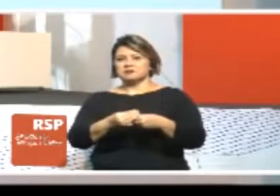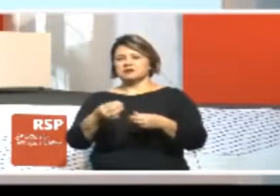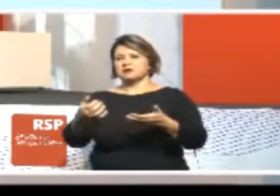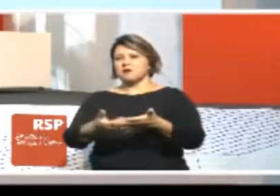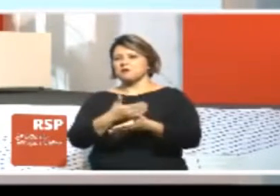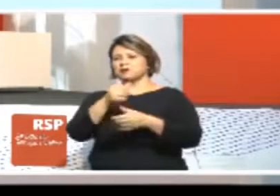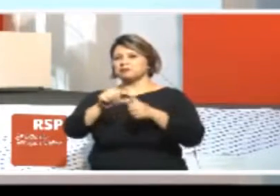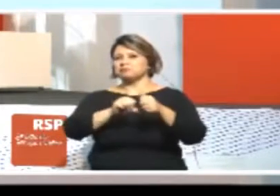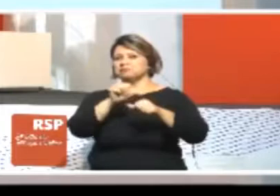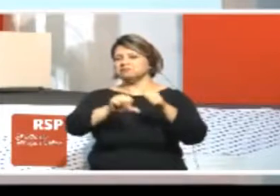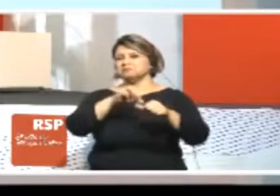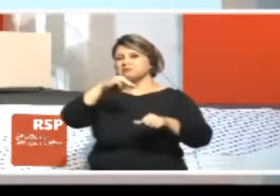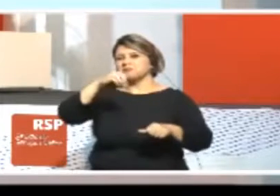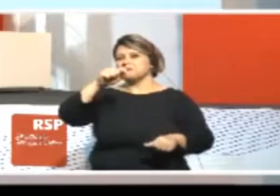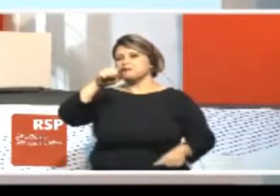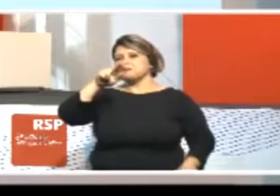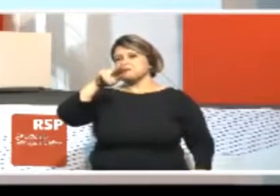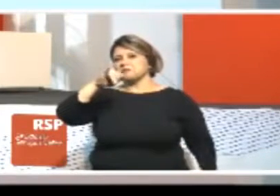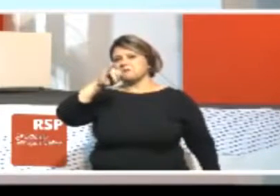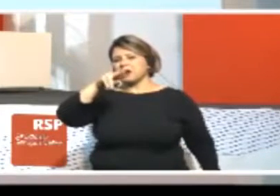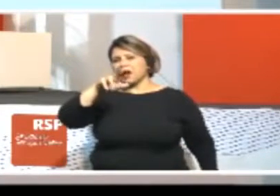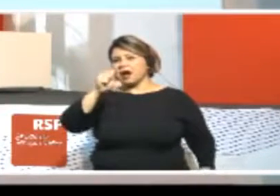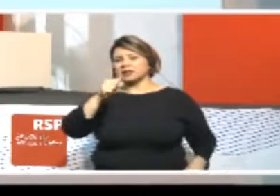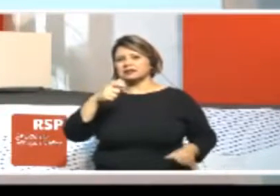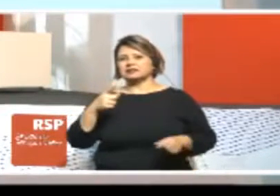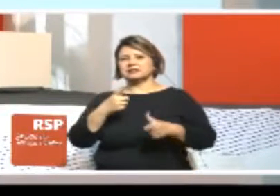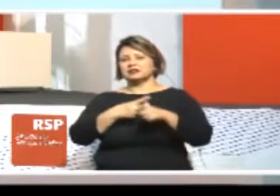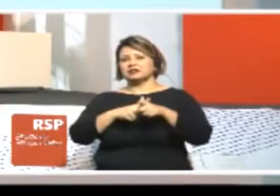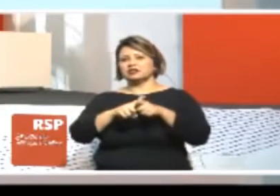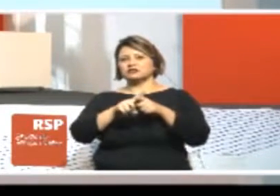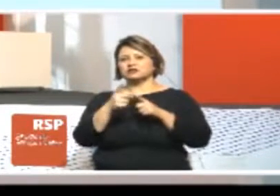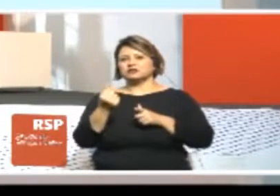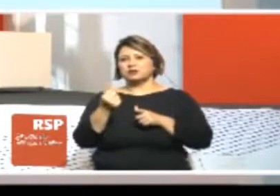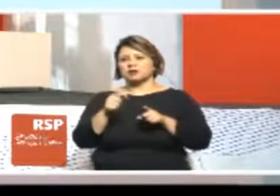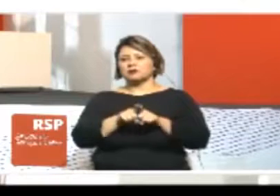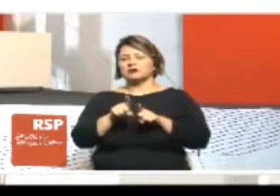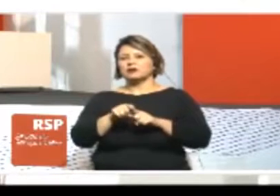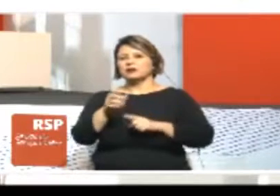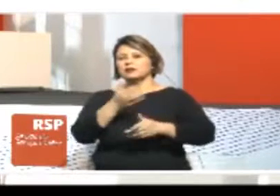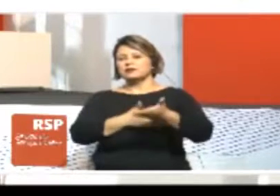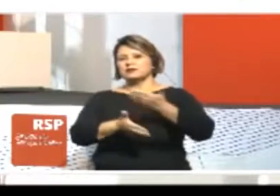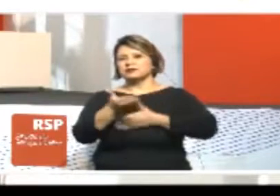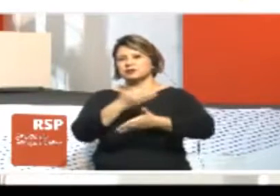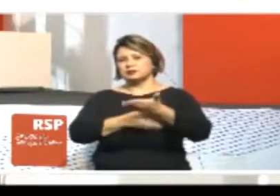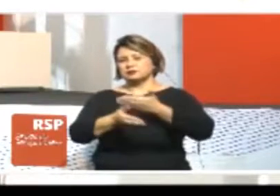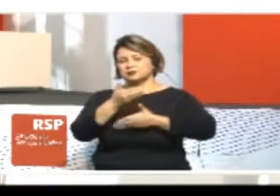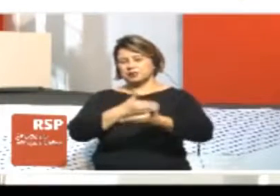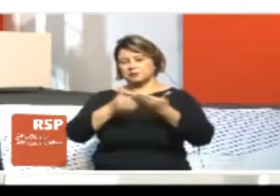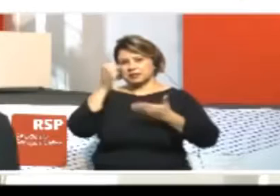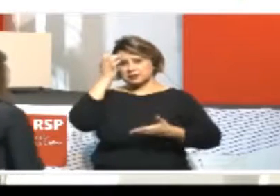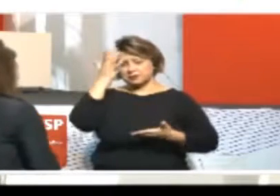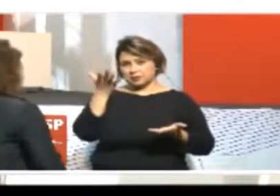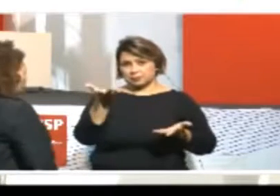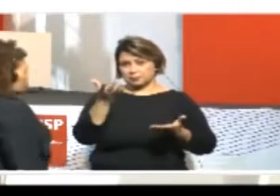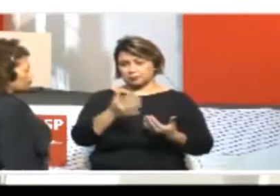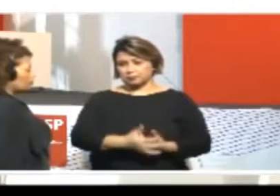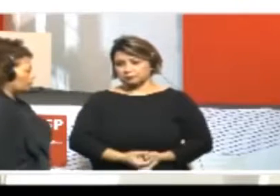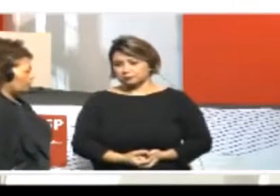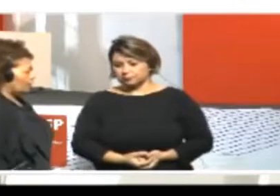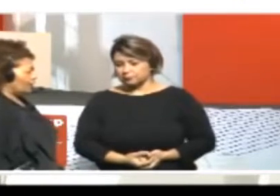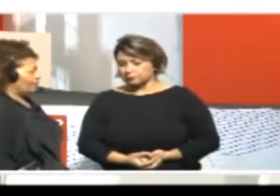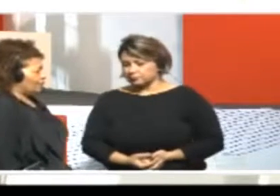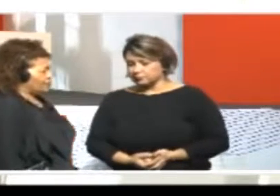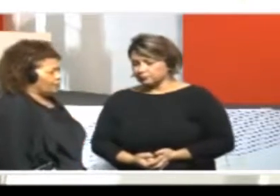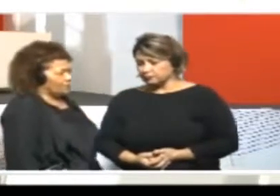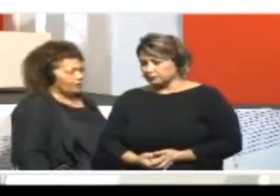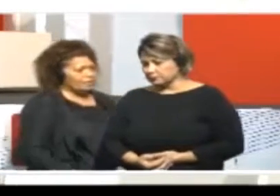se dividen los costos. Entonces, ¿dónde quise estudiar? Para ver si el asociativismo realmente estaba tomando